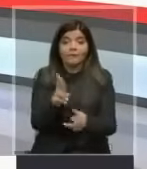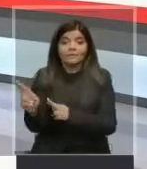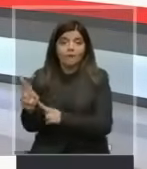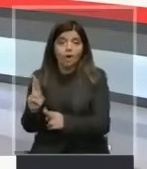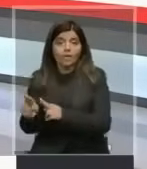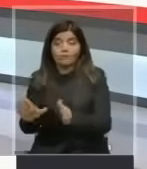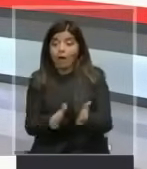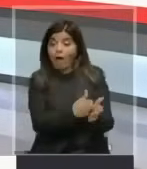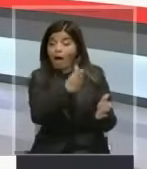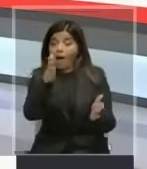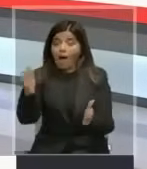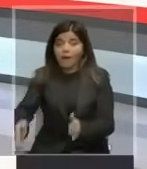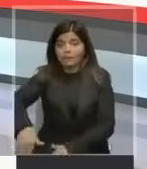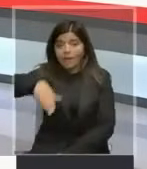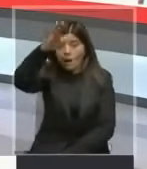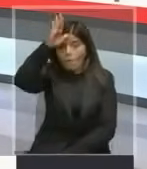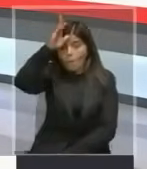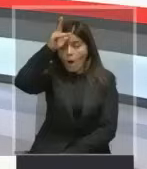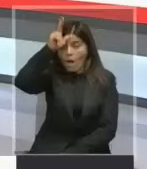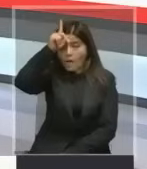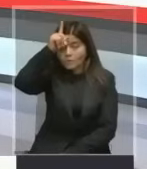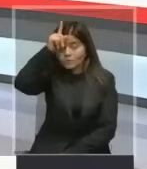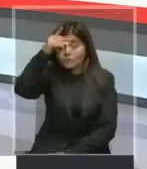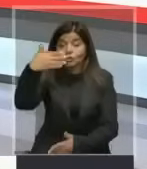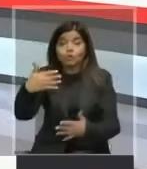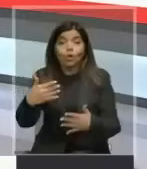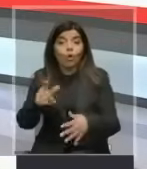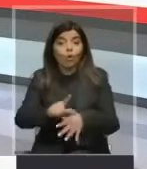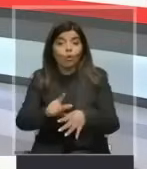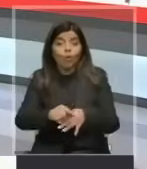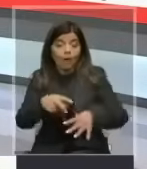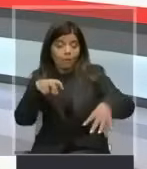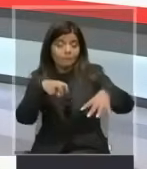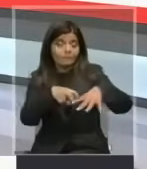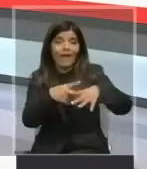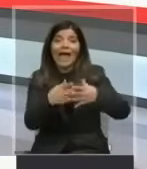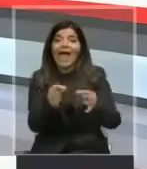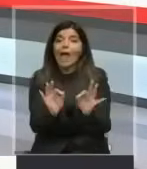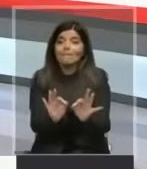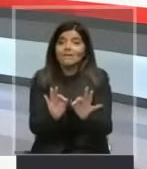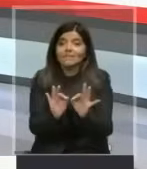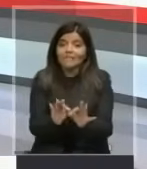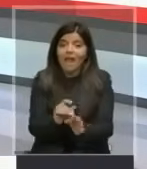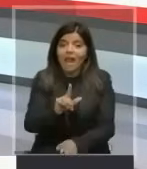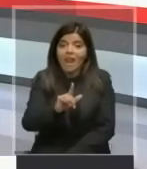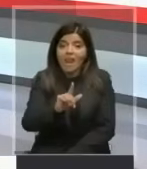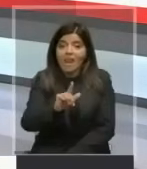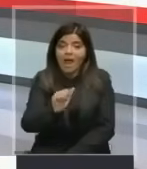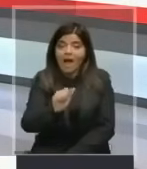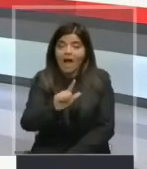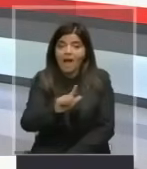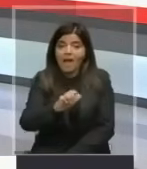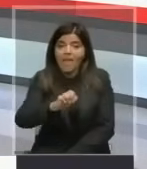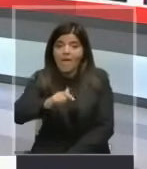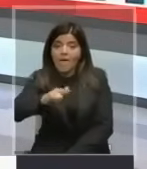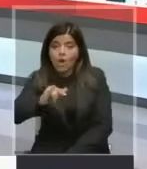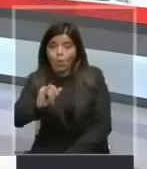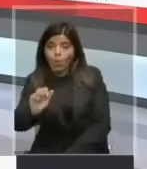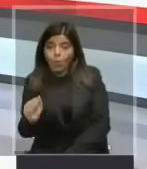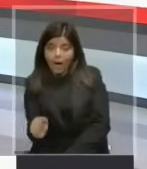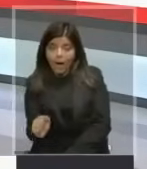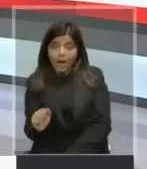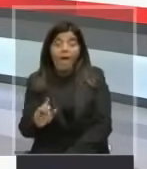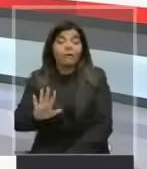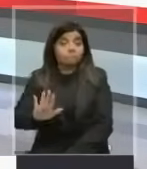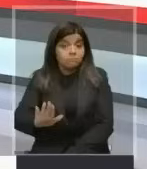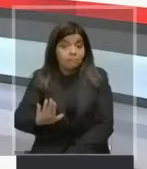Puente Alto, con una estación que además debuta en La Legua. Así es, estamos hablando de la línea 9 del metro que estará operativa la próxima década.